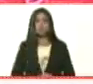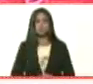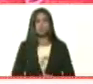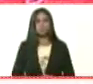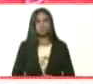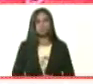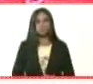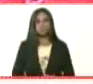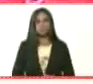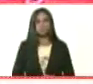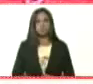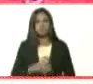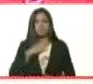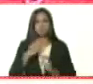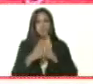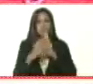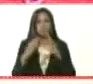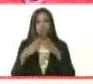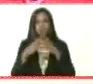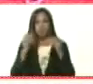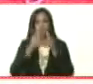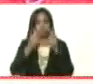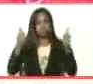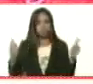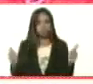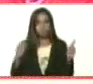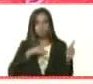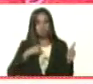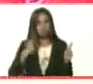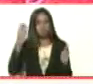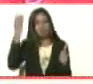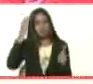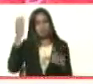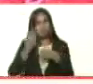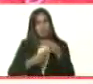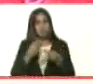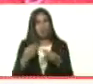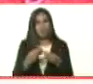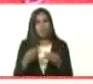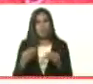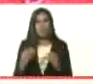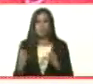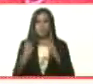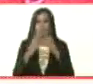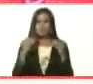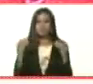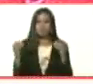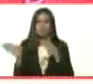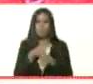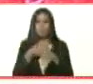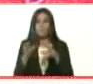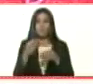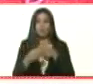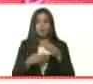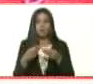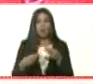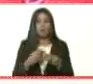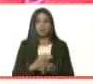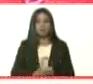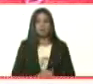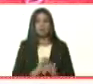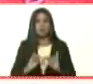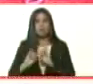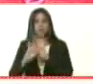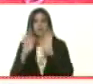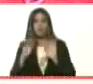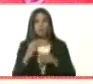para enfrentar el bloqueo, para enfrentar la agresión económica imperialista.